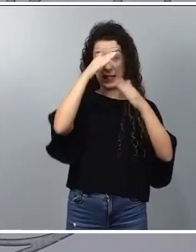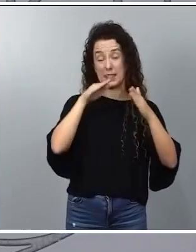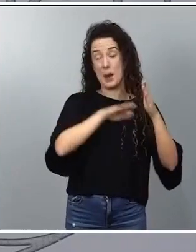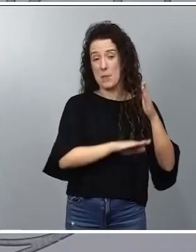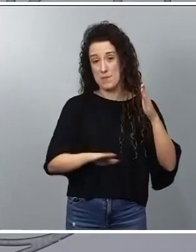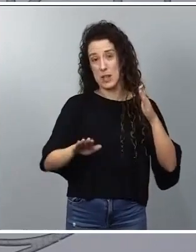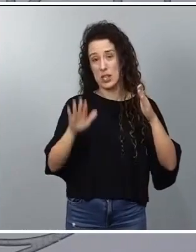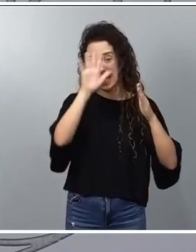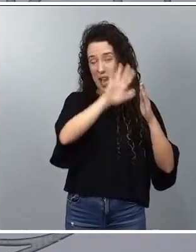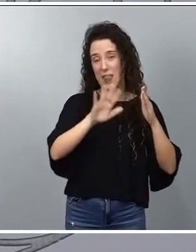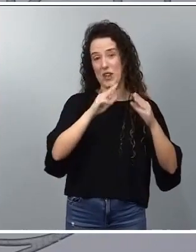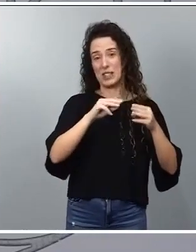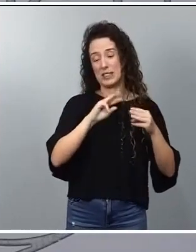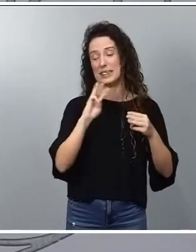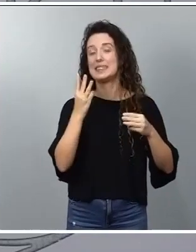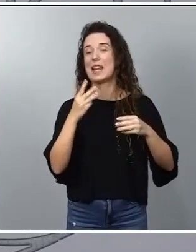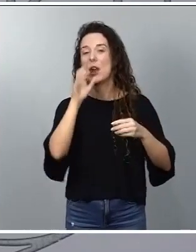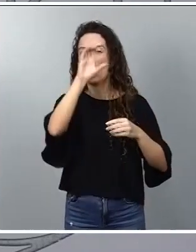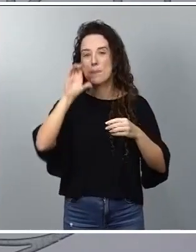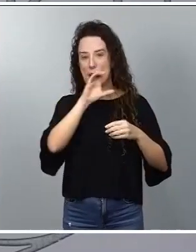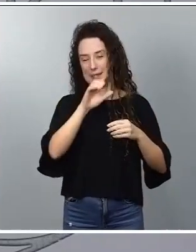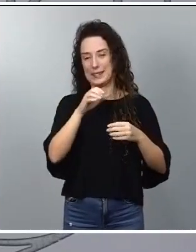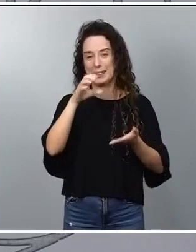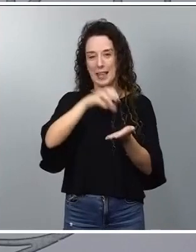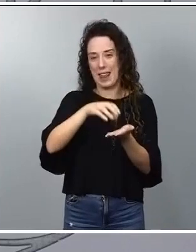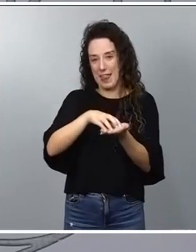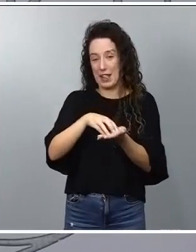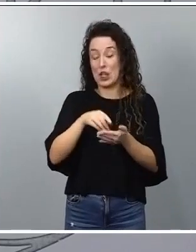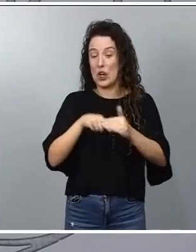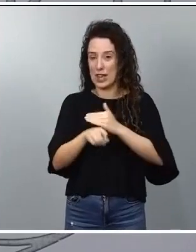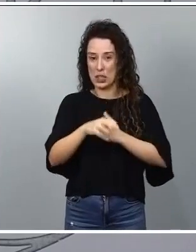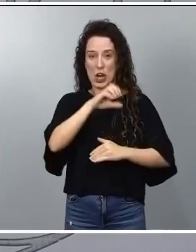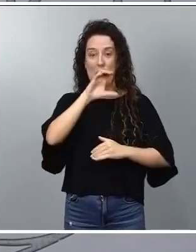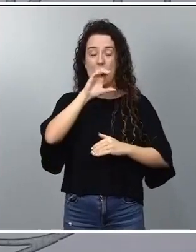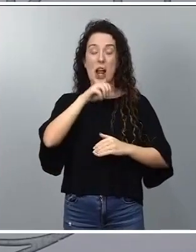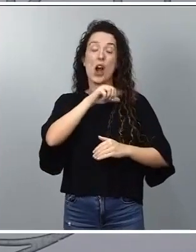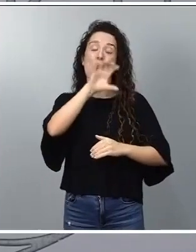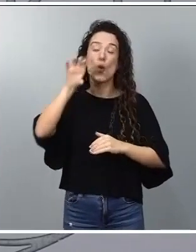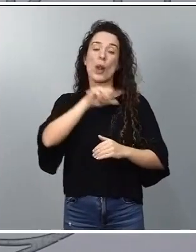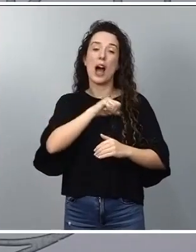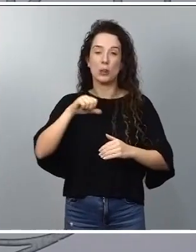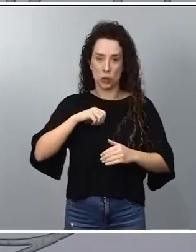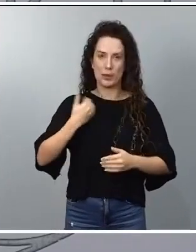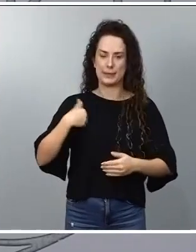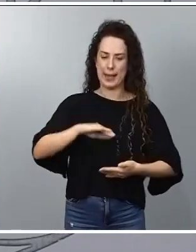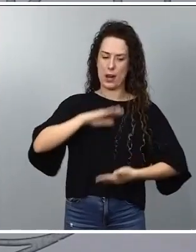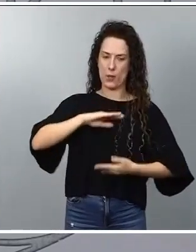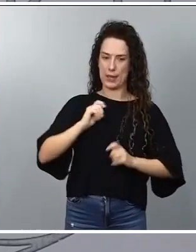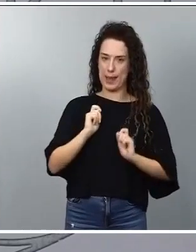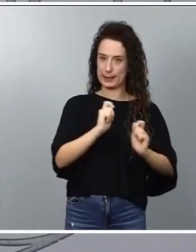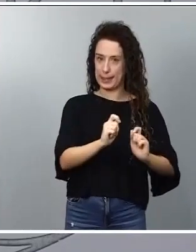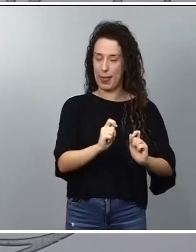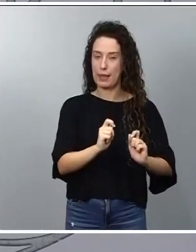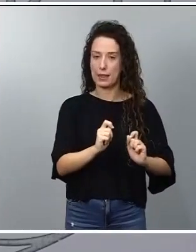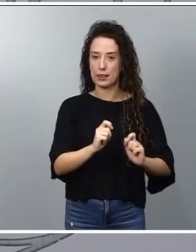nacionales de terceiros países acogidos en centros que gestiona a comunidade autónoma, cuña competencia tiene asignada a